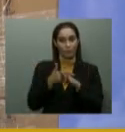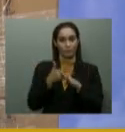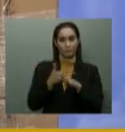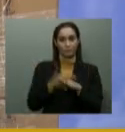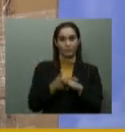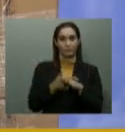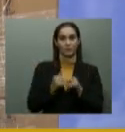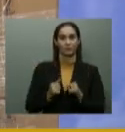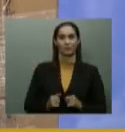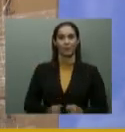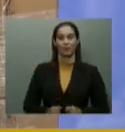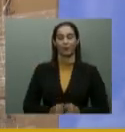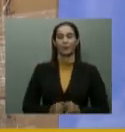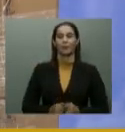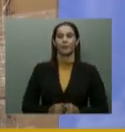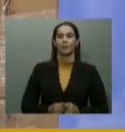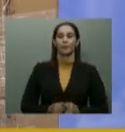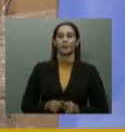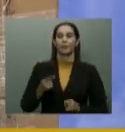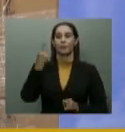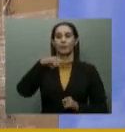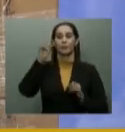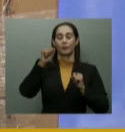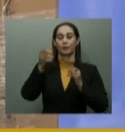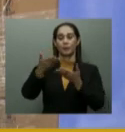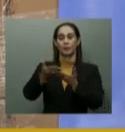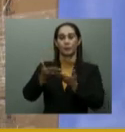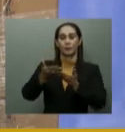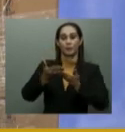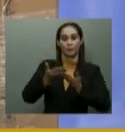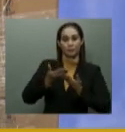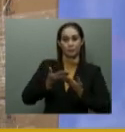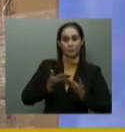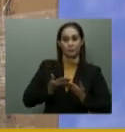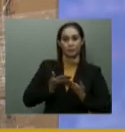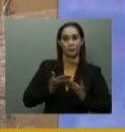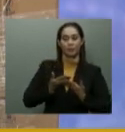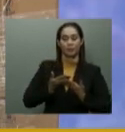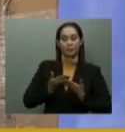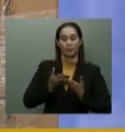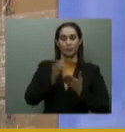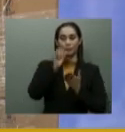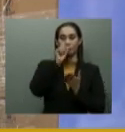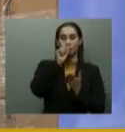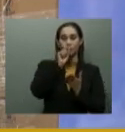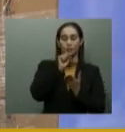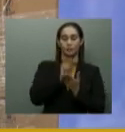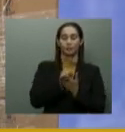tiempo real las actuaciones de las unidades se estará monitoreando